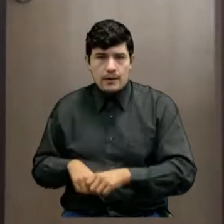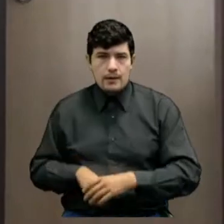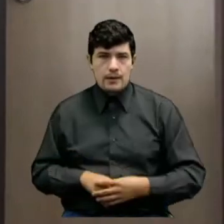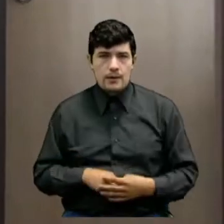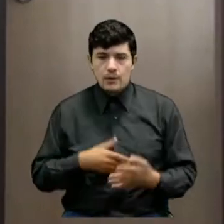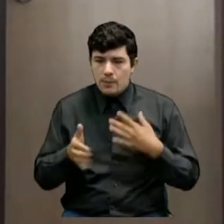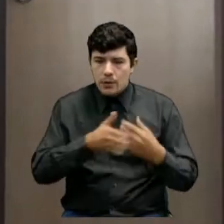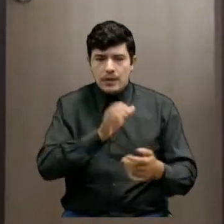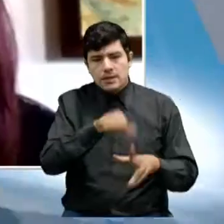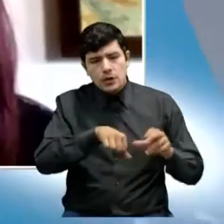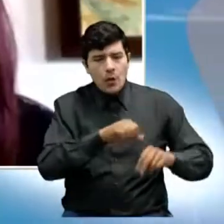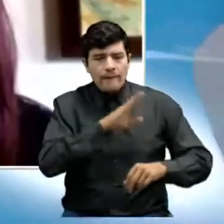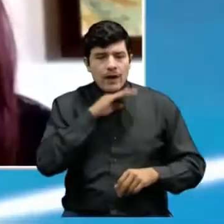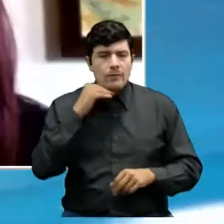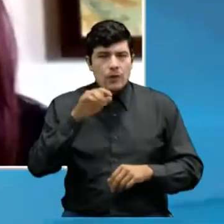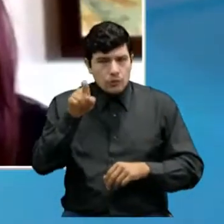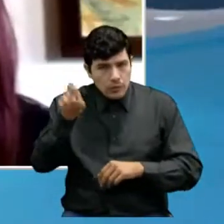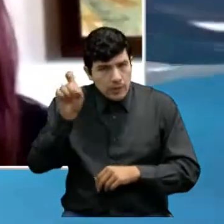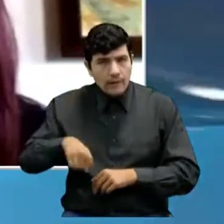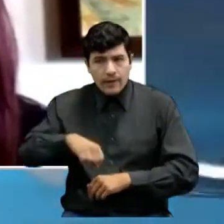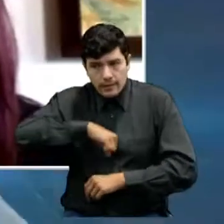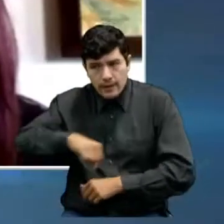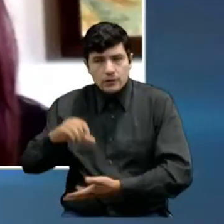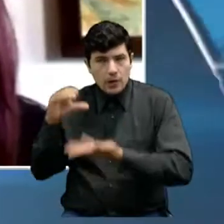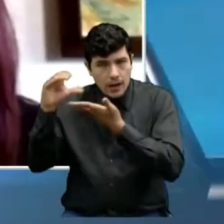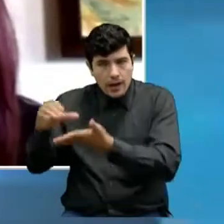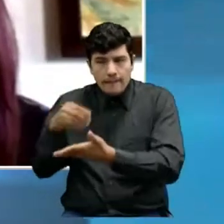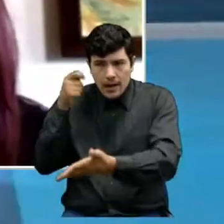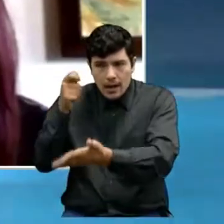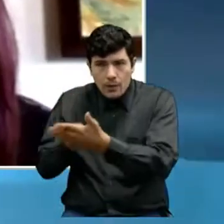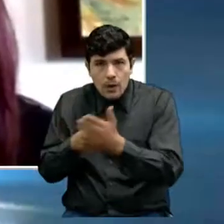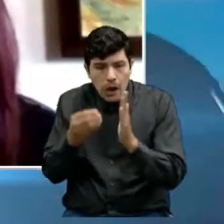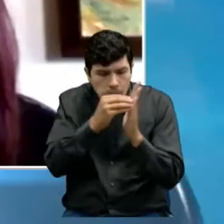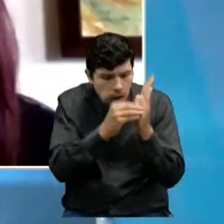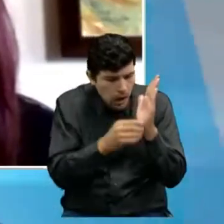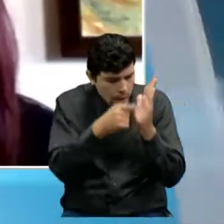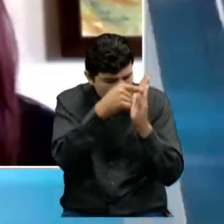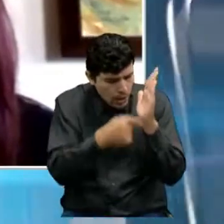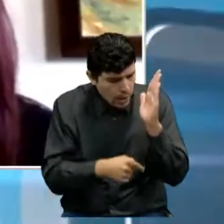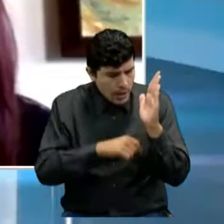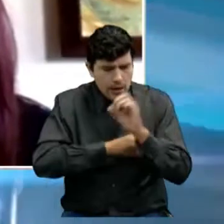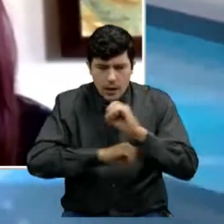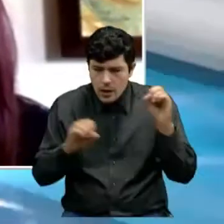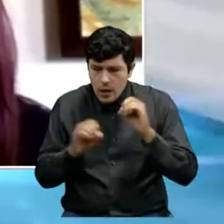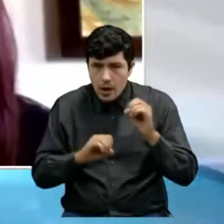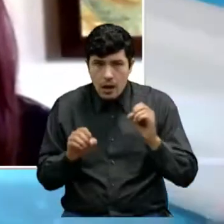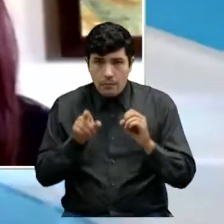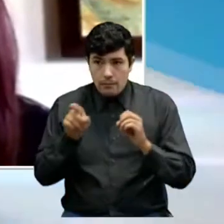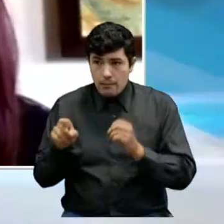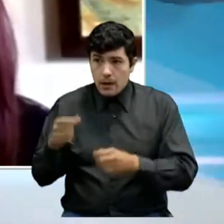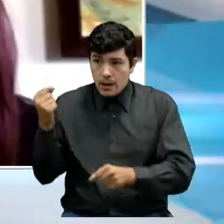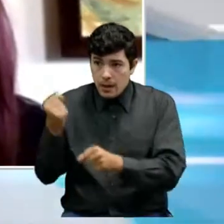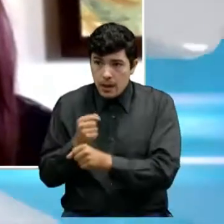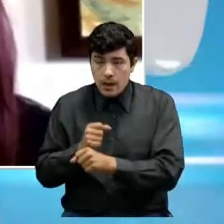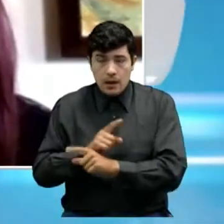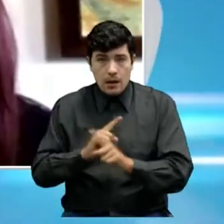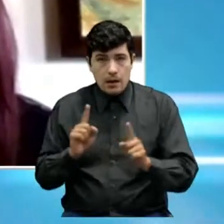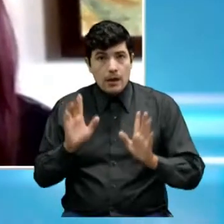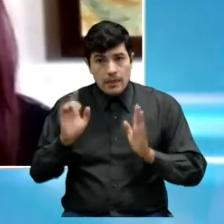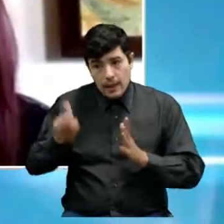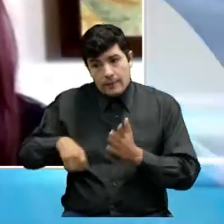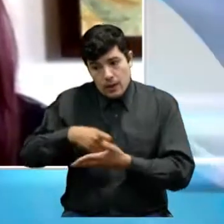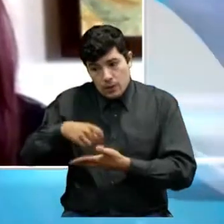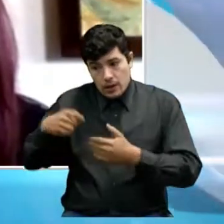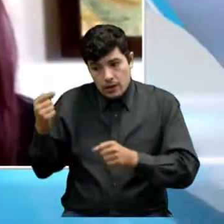está incapacitado, usted tiene derecho a que le paguen su prima. En ninguna parte dice que usted debe estar laborando para que se la paguen. Pues debe tener contrato